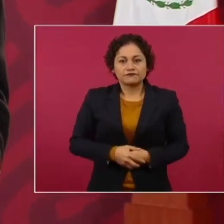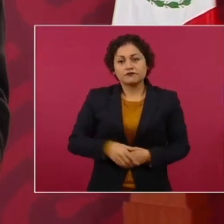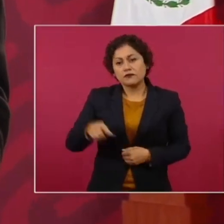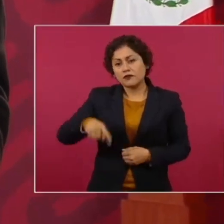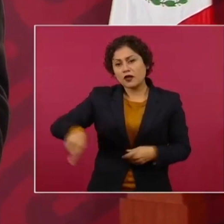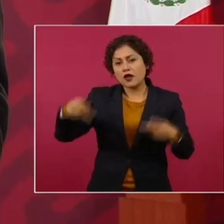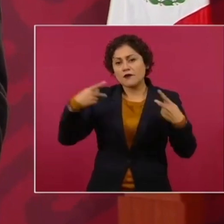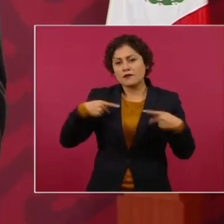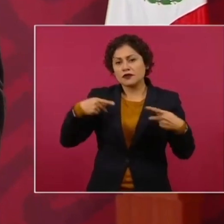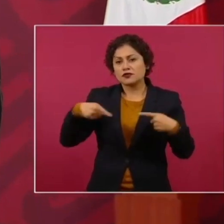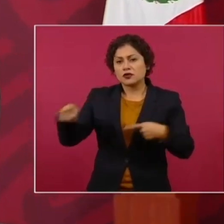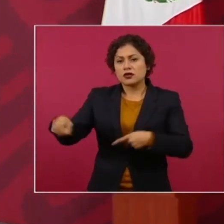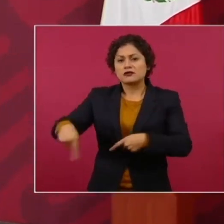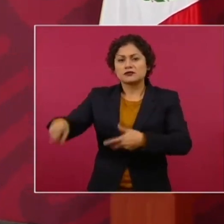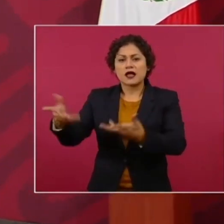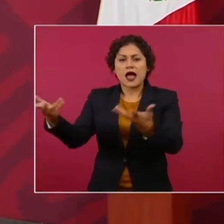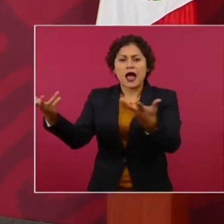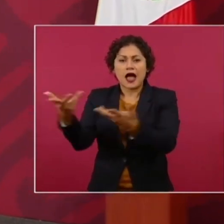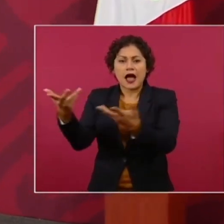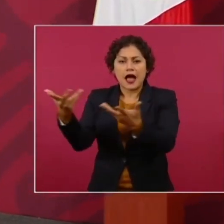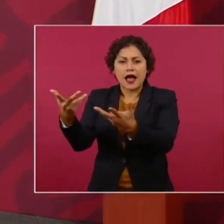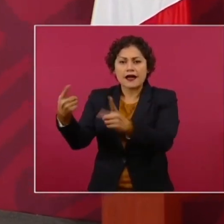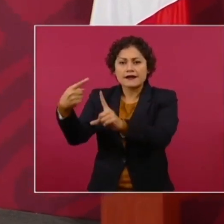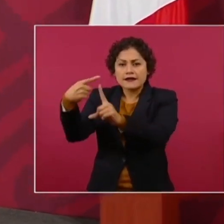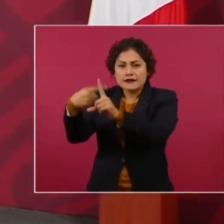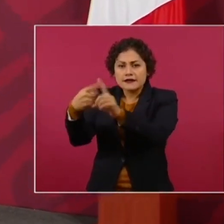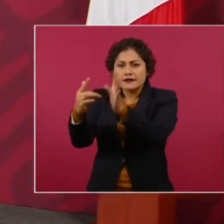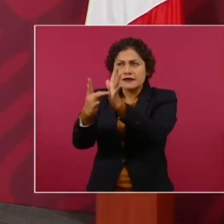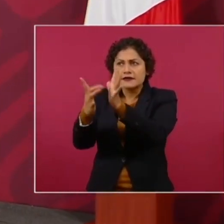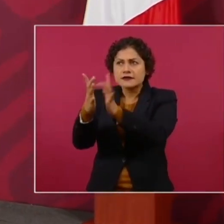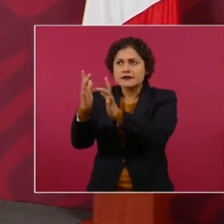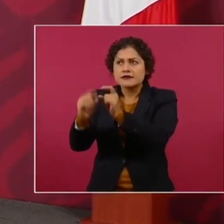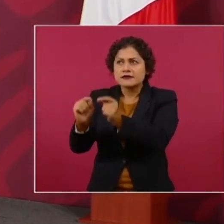Cristo elevado, un panteón,